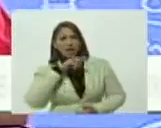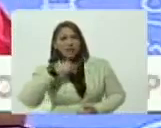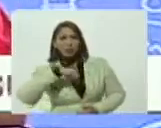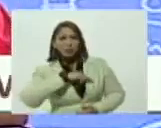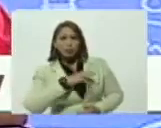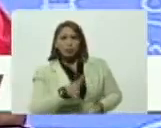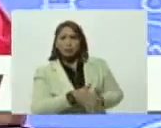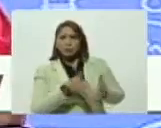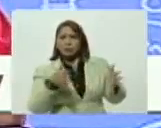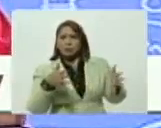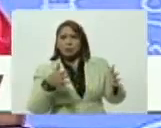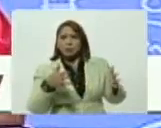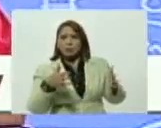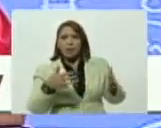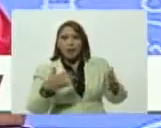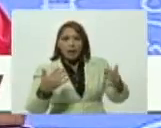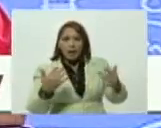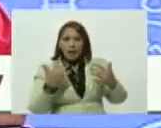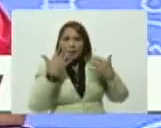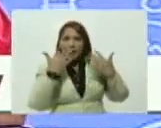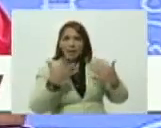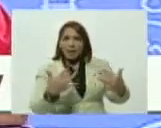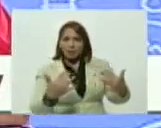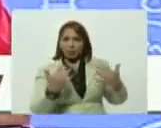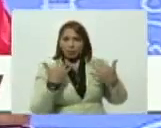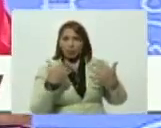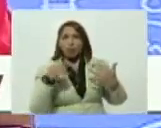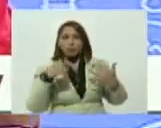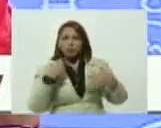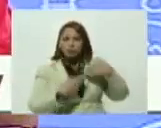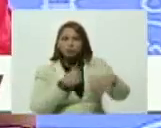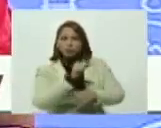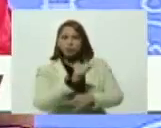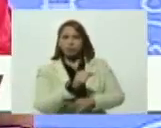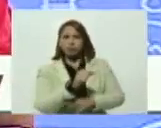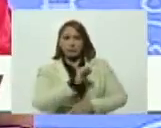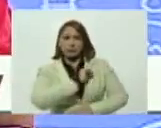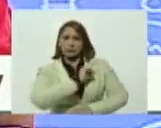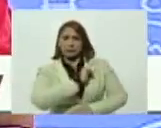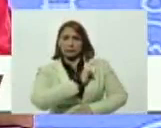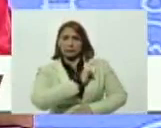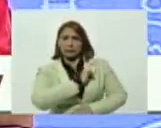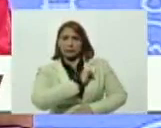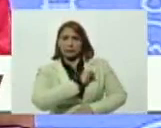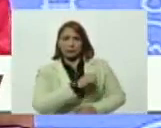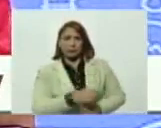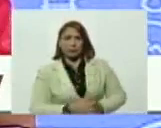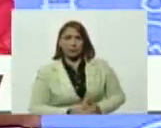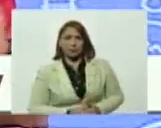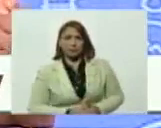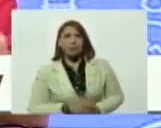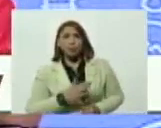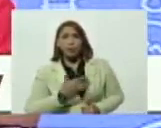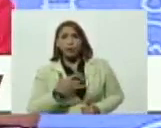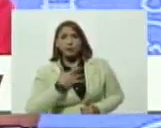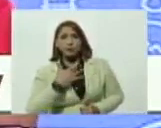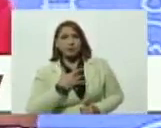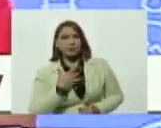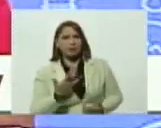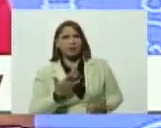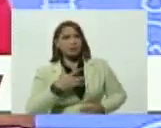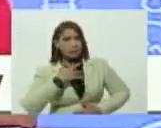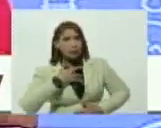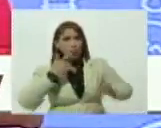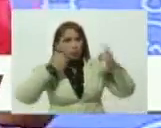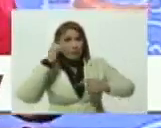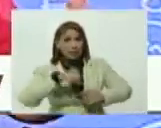largo aliento de la Revolución Bolivariana. Porque uno de los temores que uno pudiera sentir, lo sintió el comandante